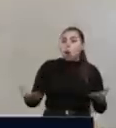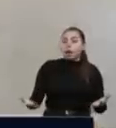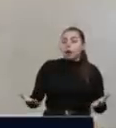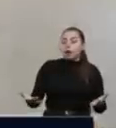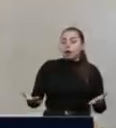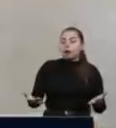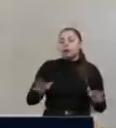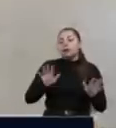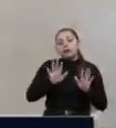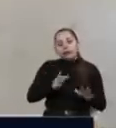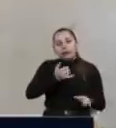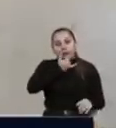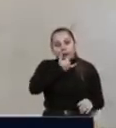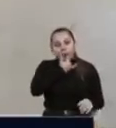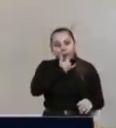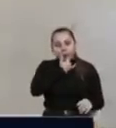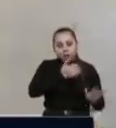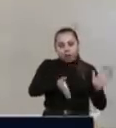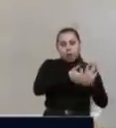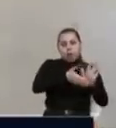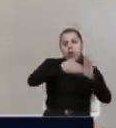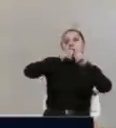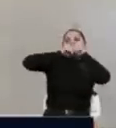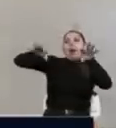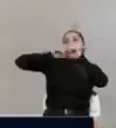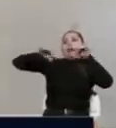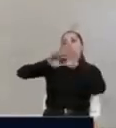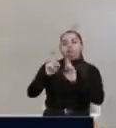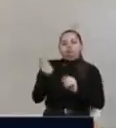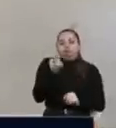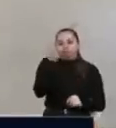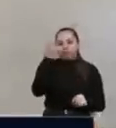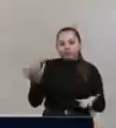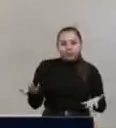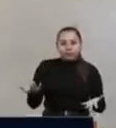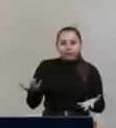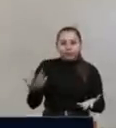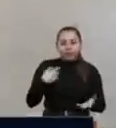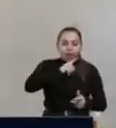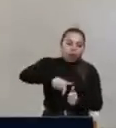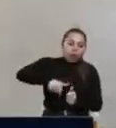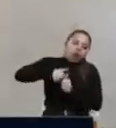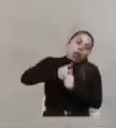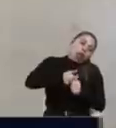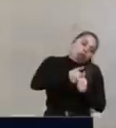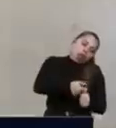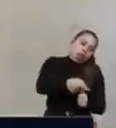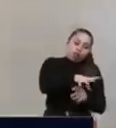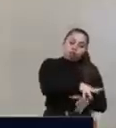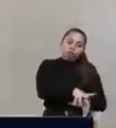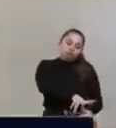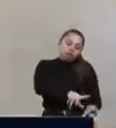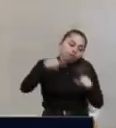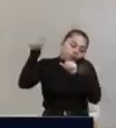lo que pasa es que no estamos haciendo lo evidente de perseguir al campesino para